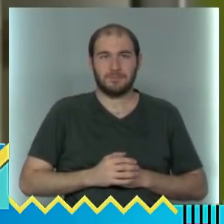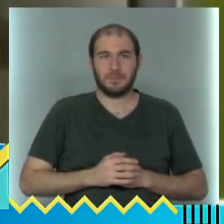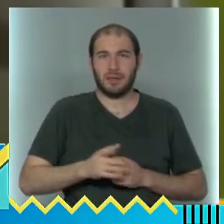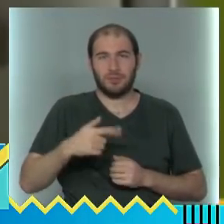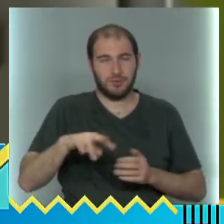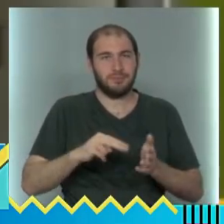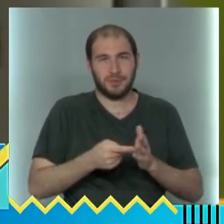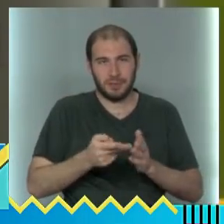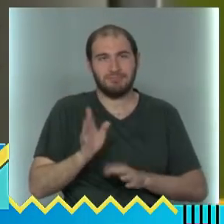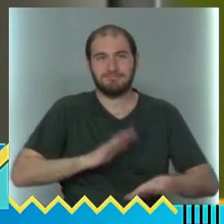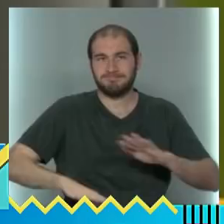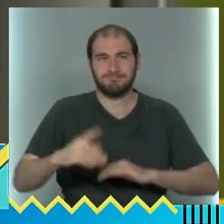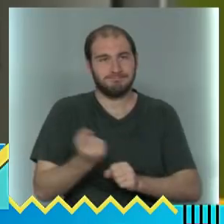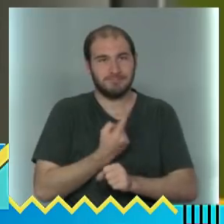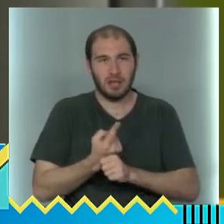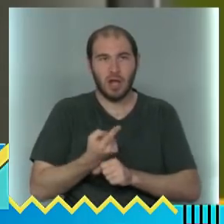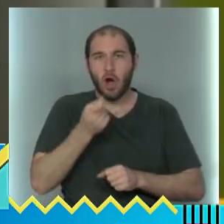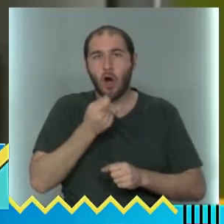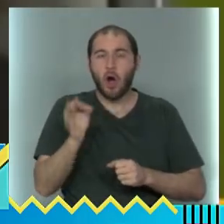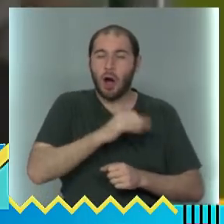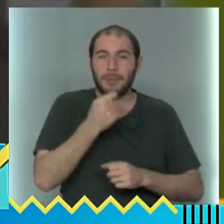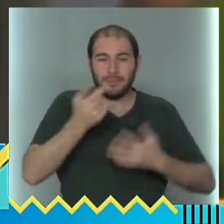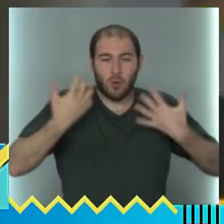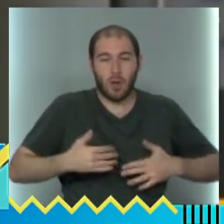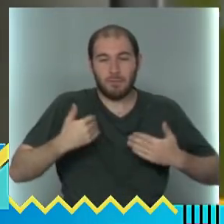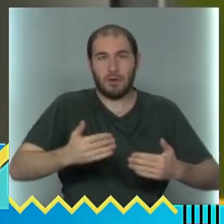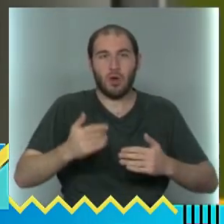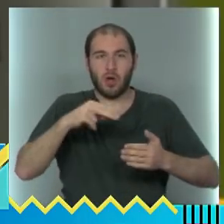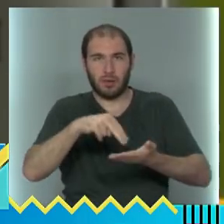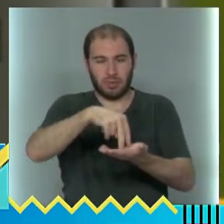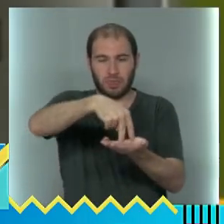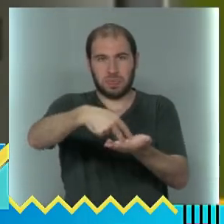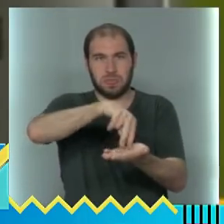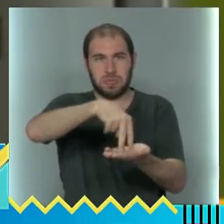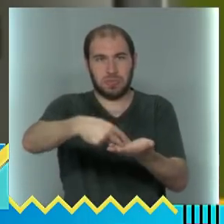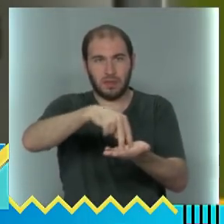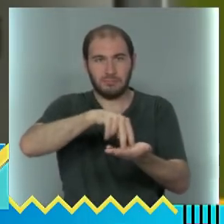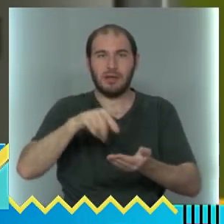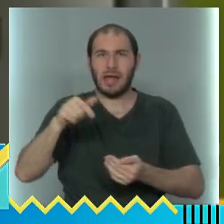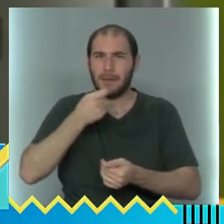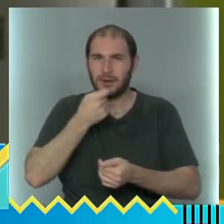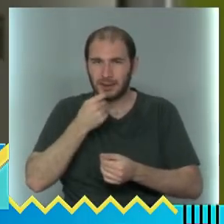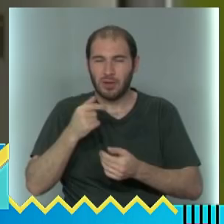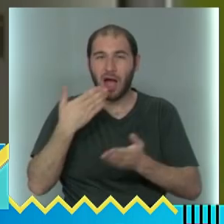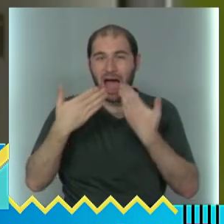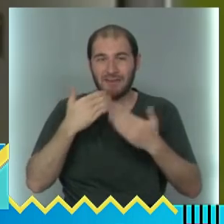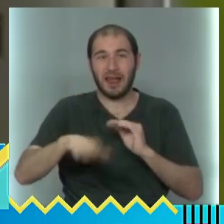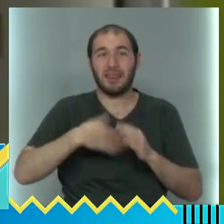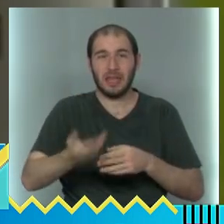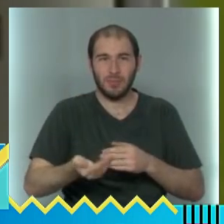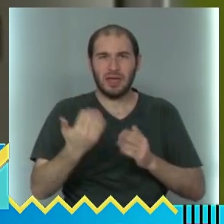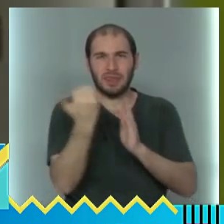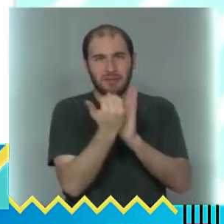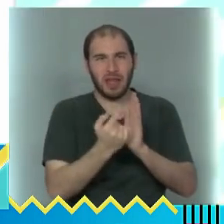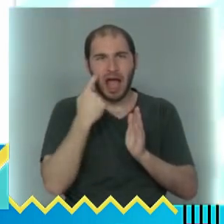están afectadas o la marcha está afectada o el equilibrio está afectado. Claro, y recién ahí llegan. Bueno, podemos hablar en un ratito para